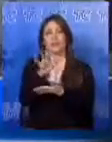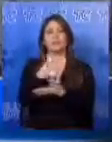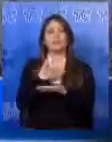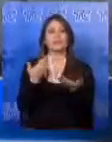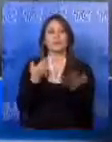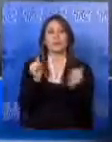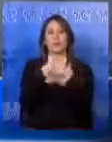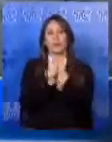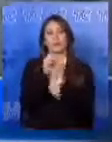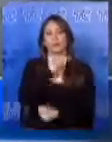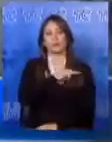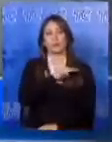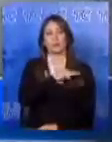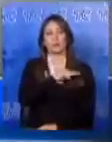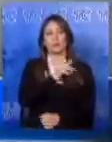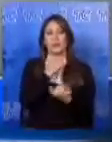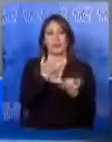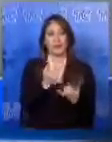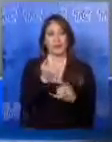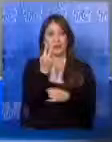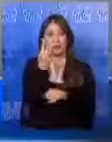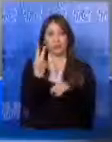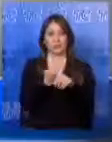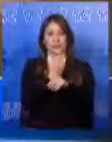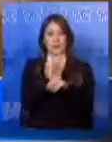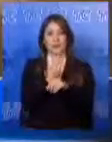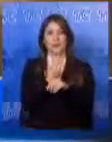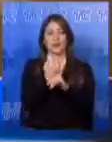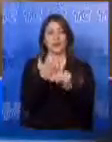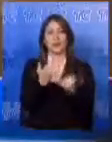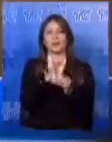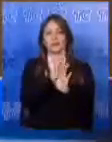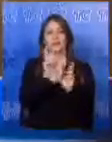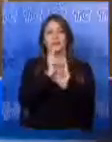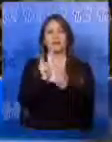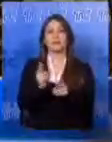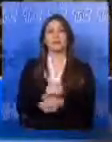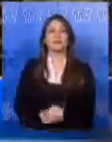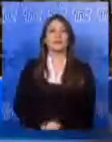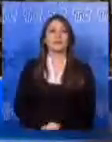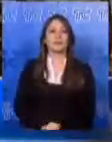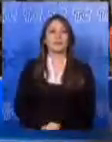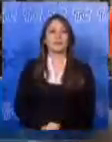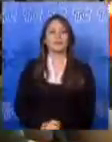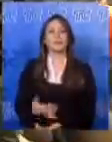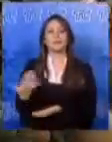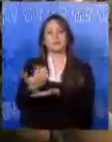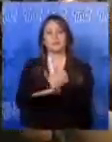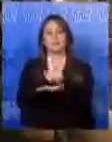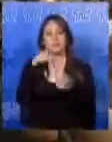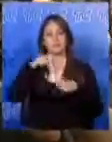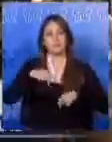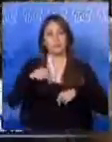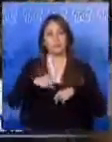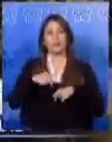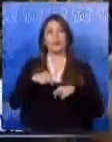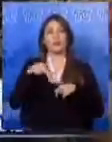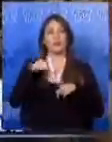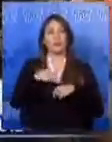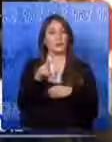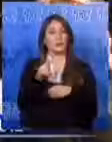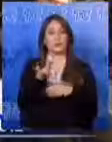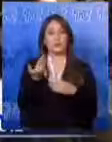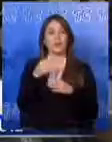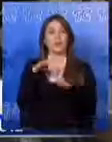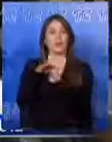urbe. Tanto así que en las primeras dos horas, este era el primer reporte. Tenemos recaudado aquí en Palacio, porque